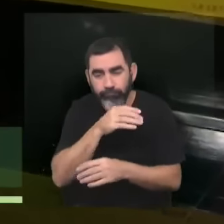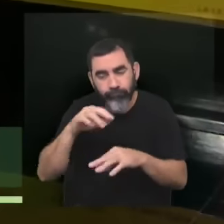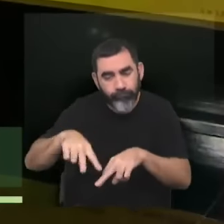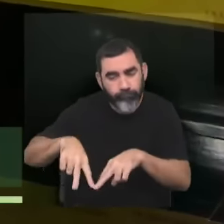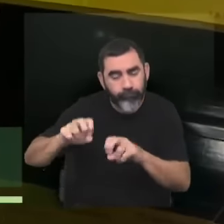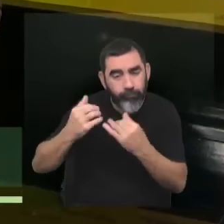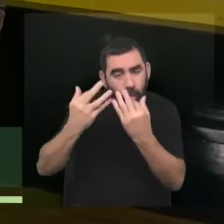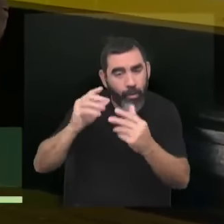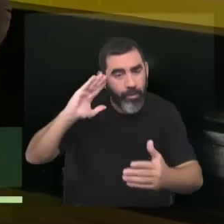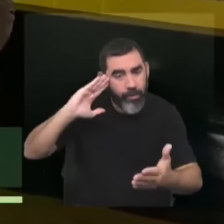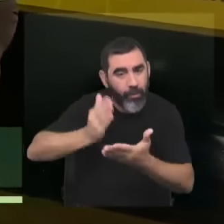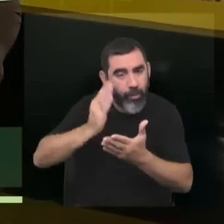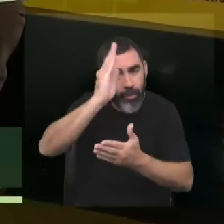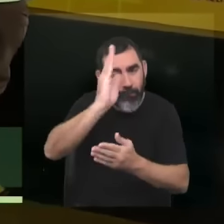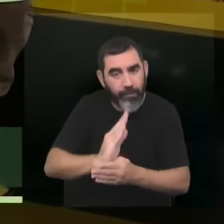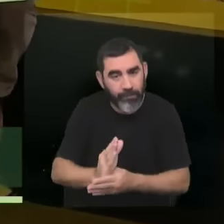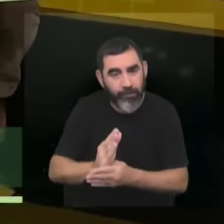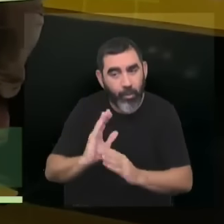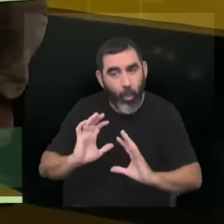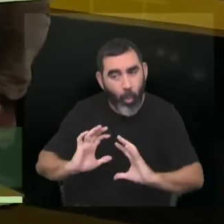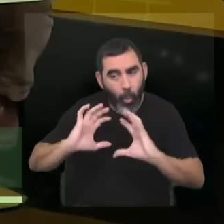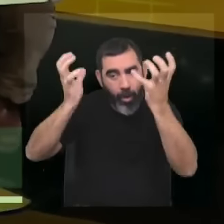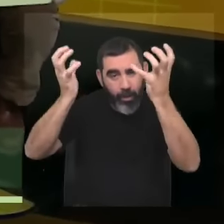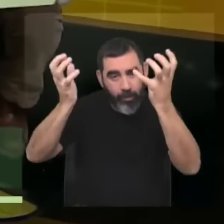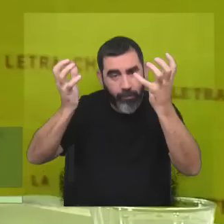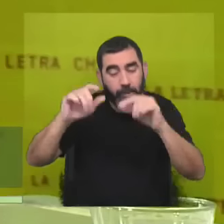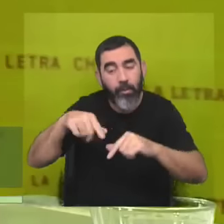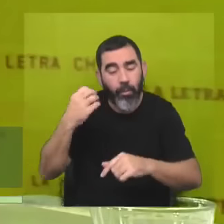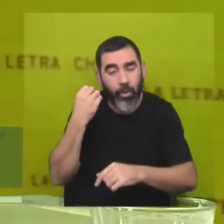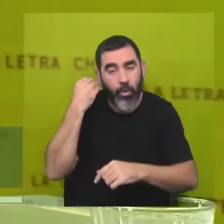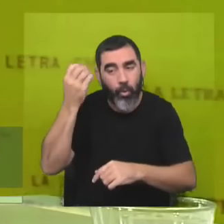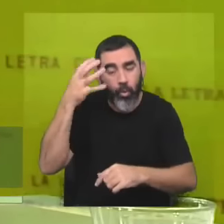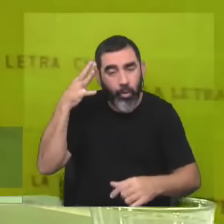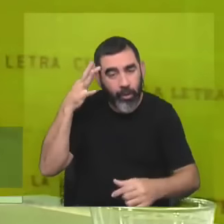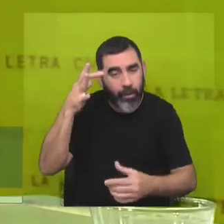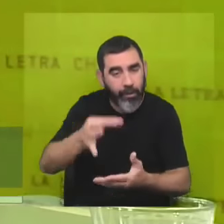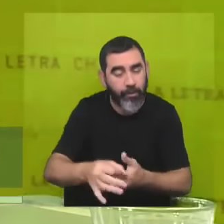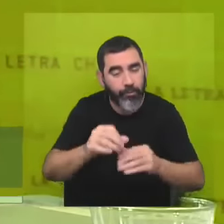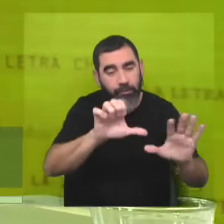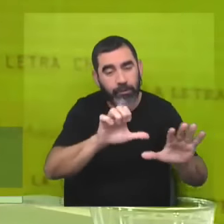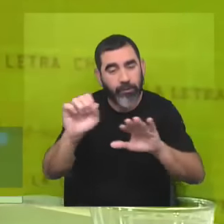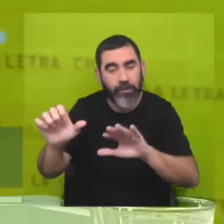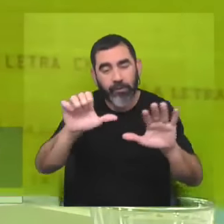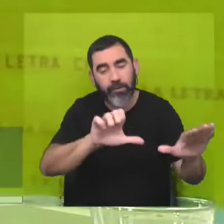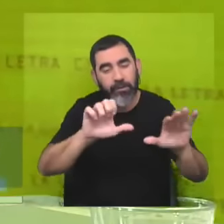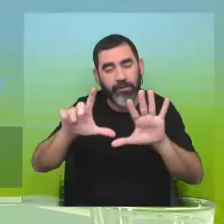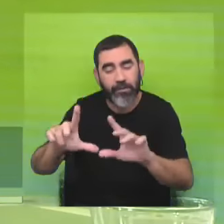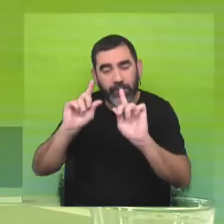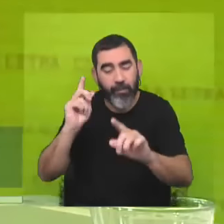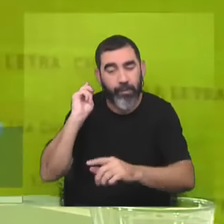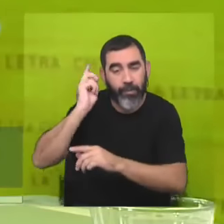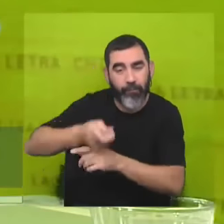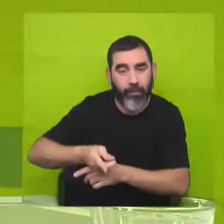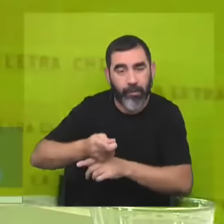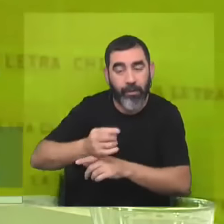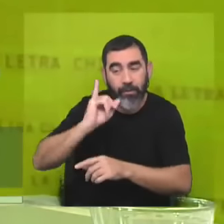golpe de estado en Brasil habrá huelga y después Bueno después vino congreso de pueblo después más adelante en el 66 67 se terminó de definir si